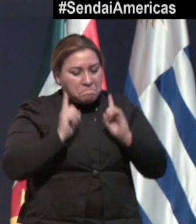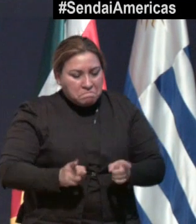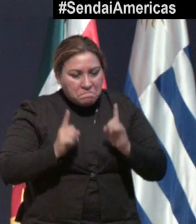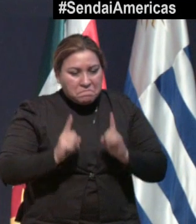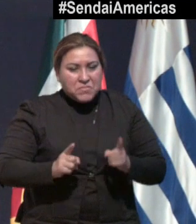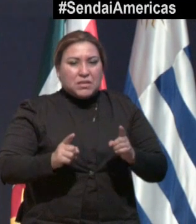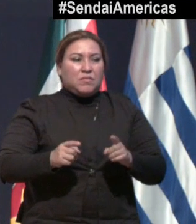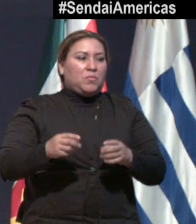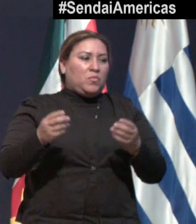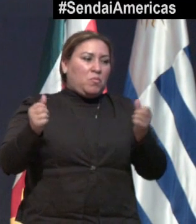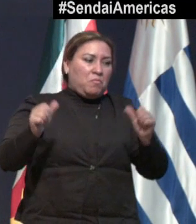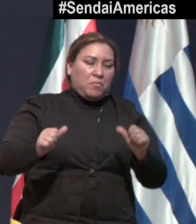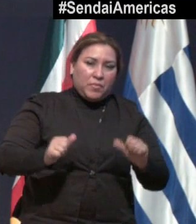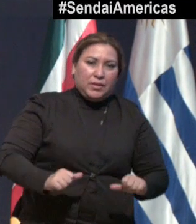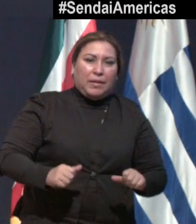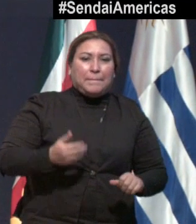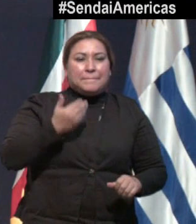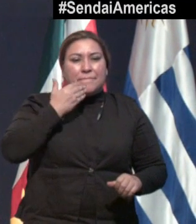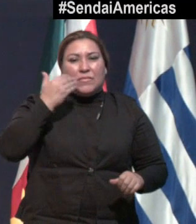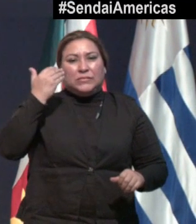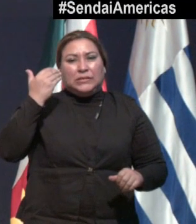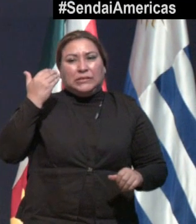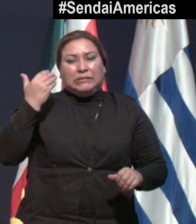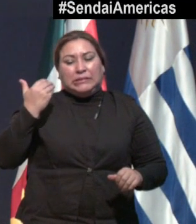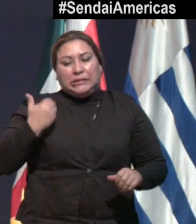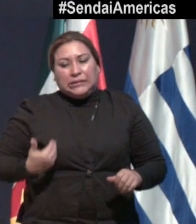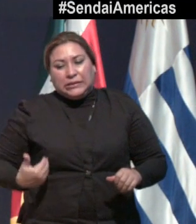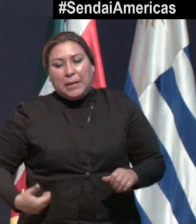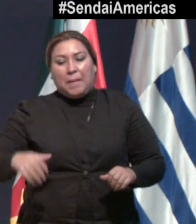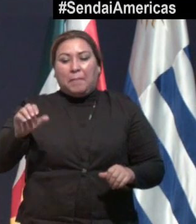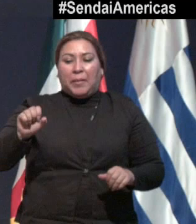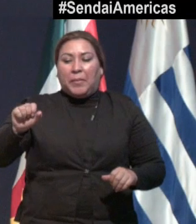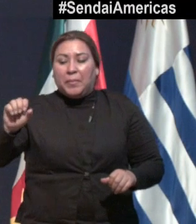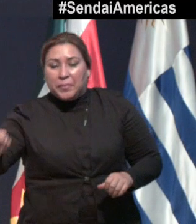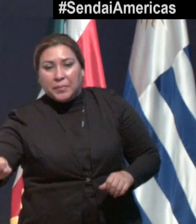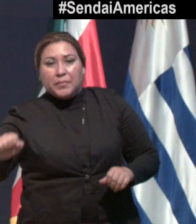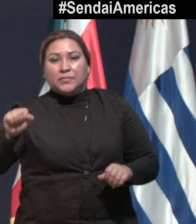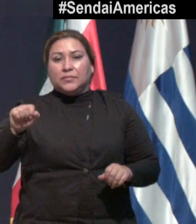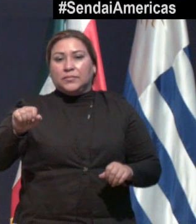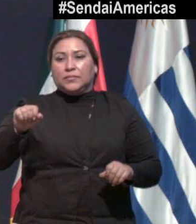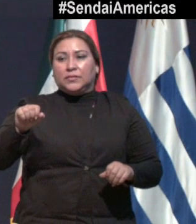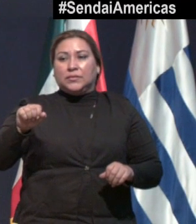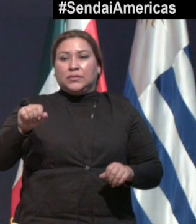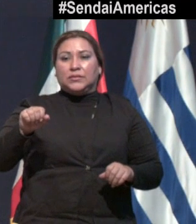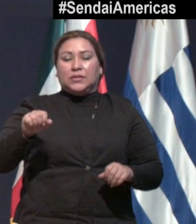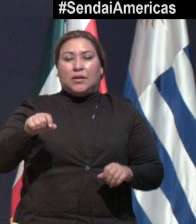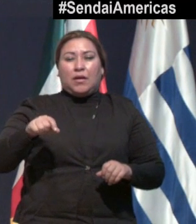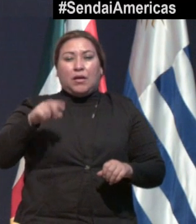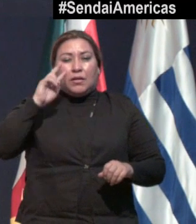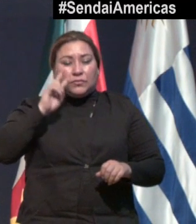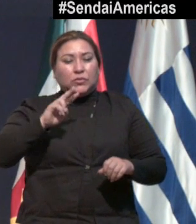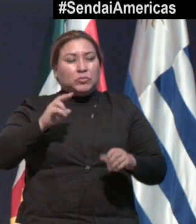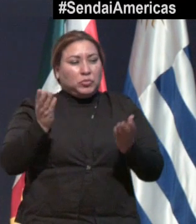los daños y lamentablemente un aumento tal vez más acelerado desde que comenzamos el marco de